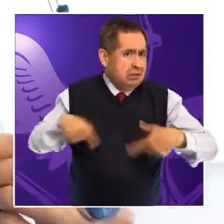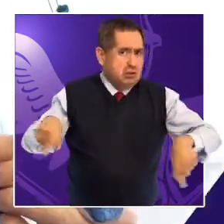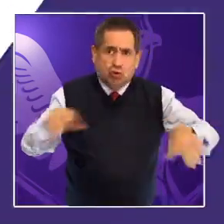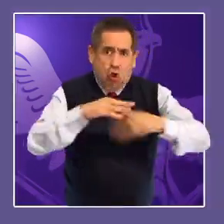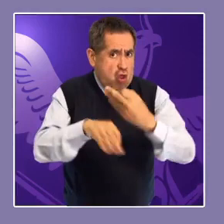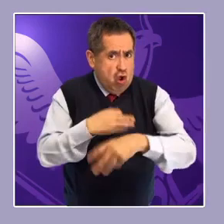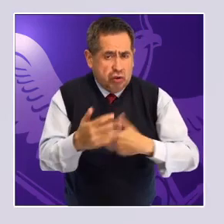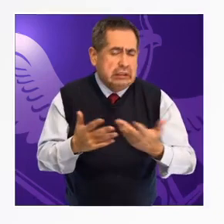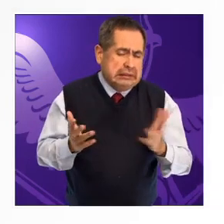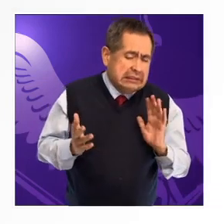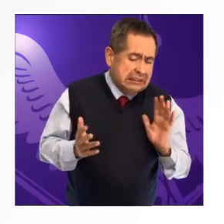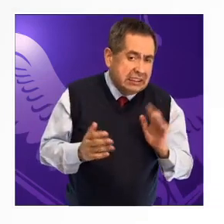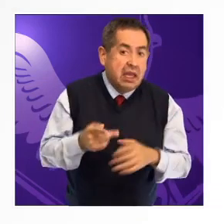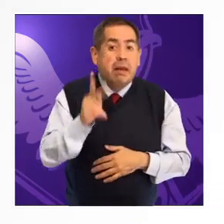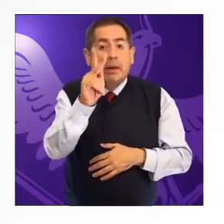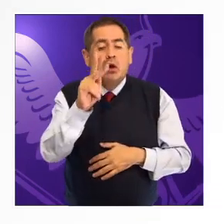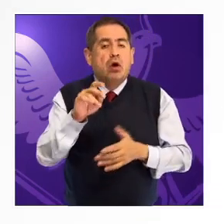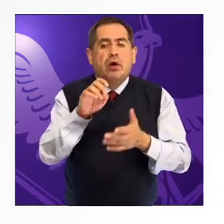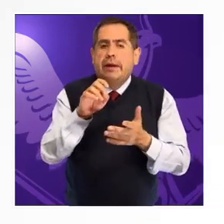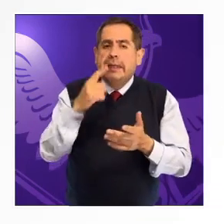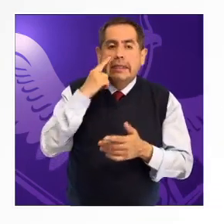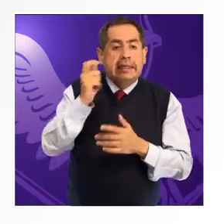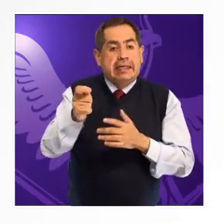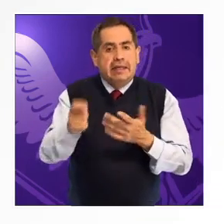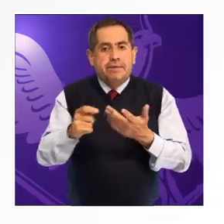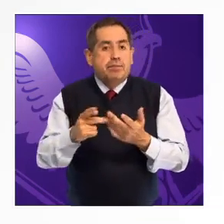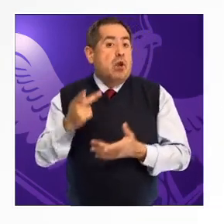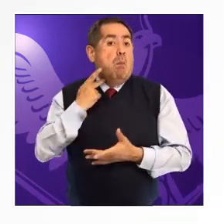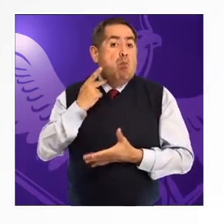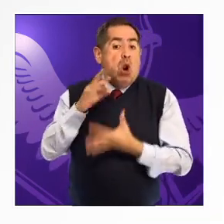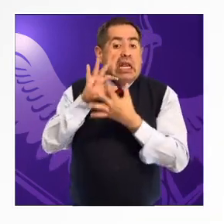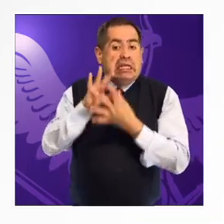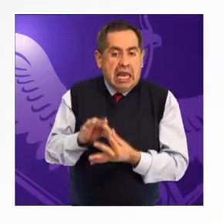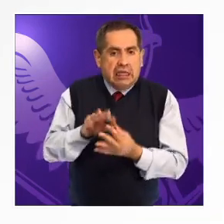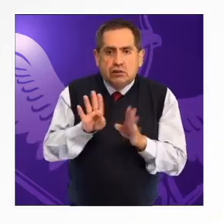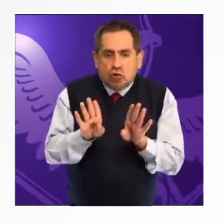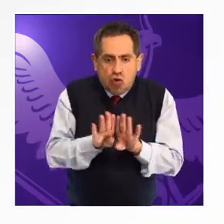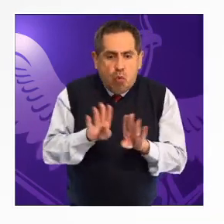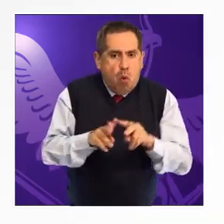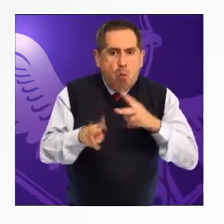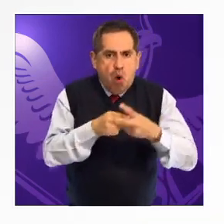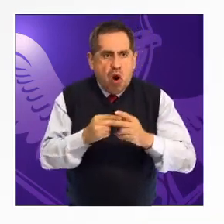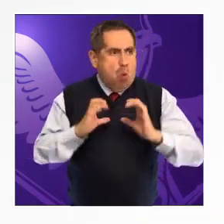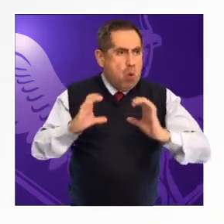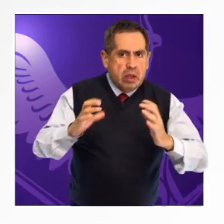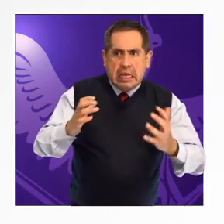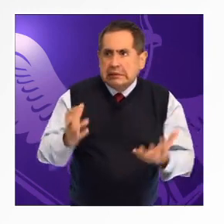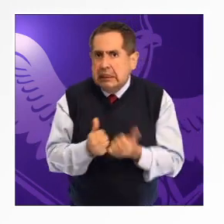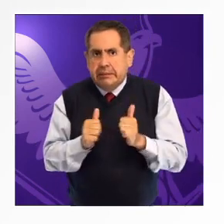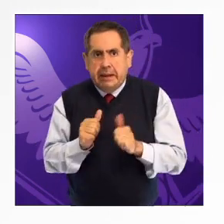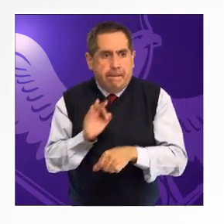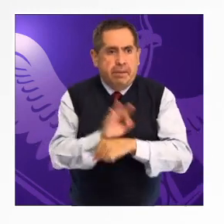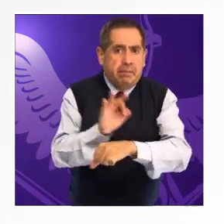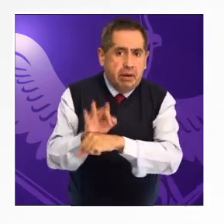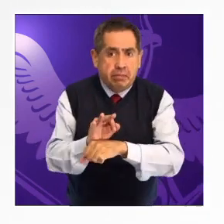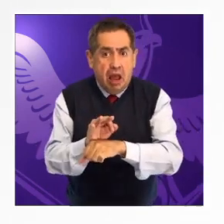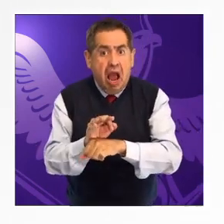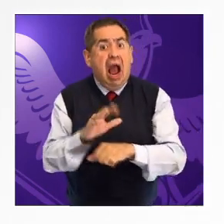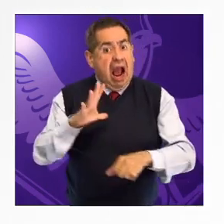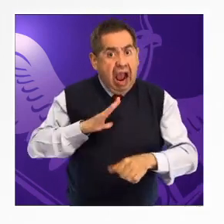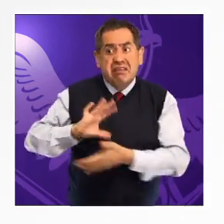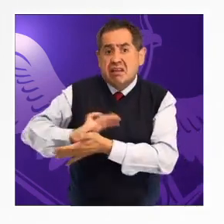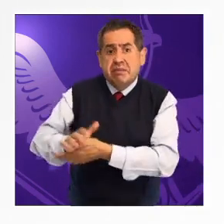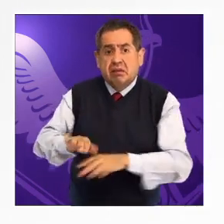cuenta que los efectos de las políticas que se adoptan frente a esta pandemia sí pueden ser discriminatorios,